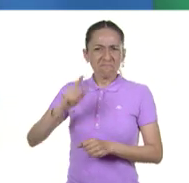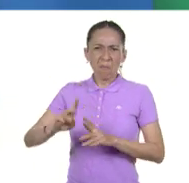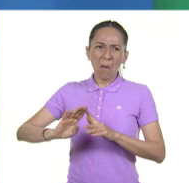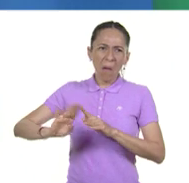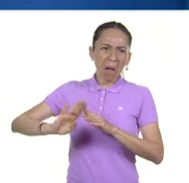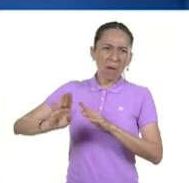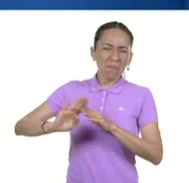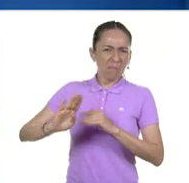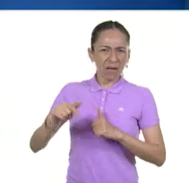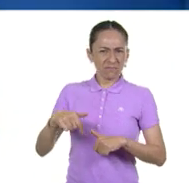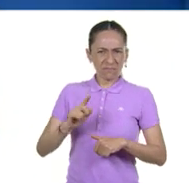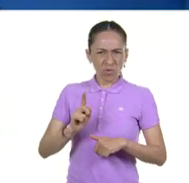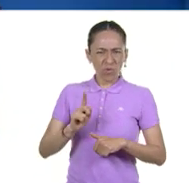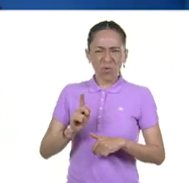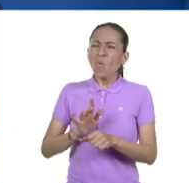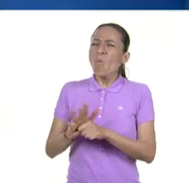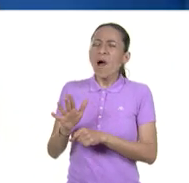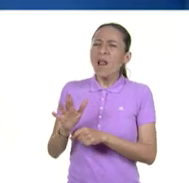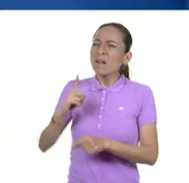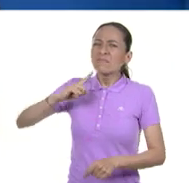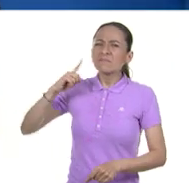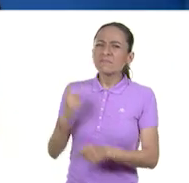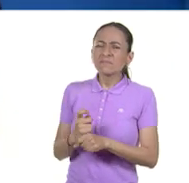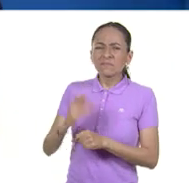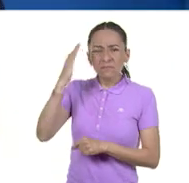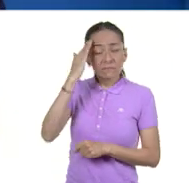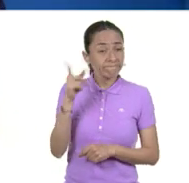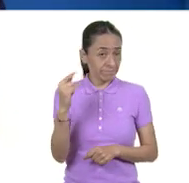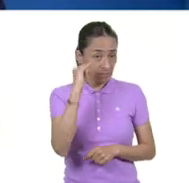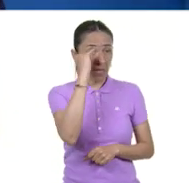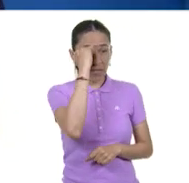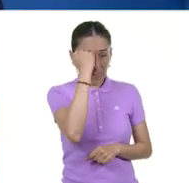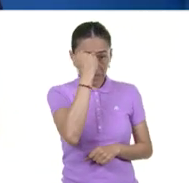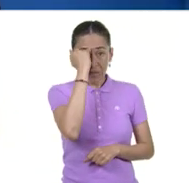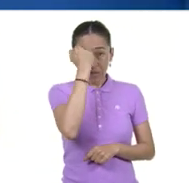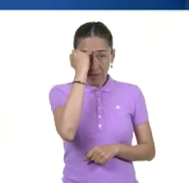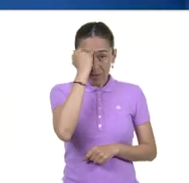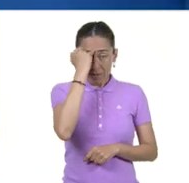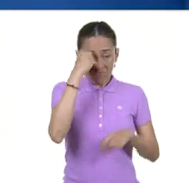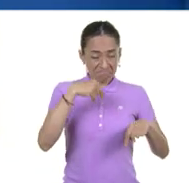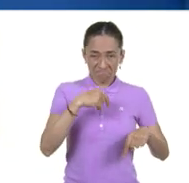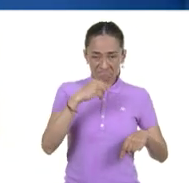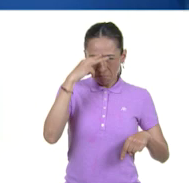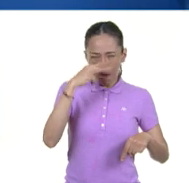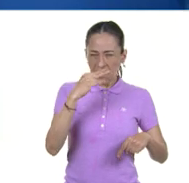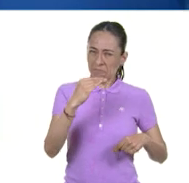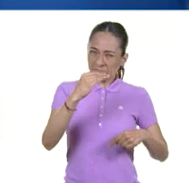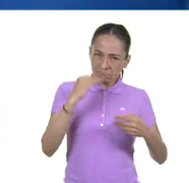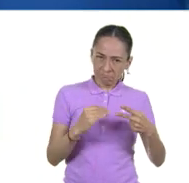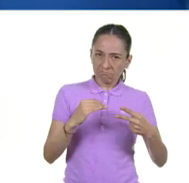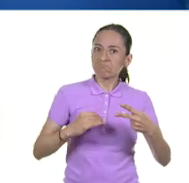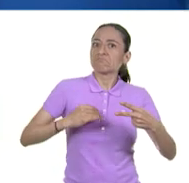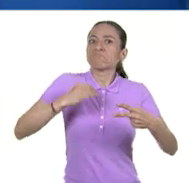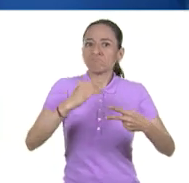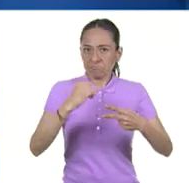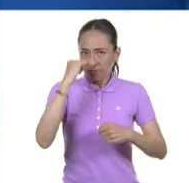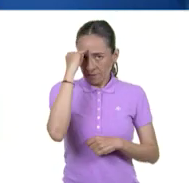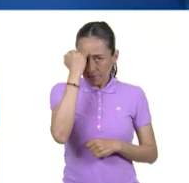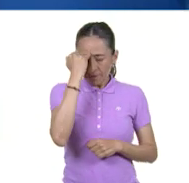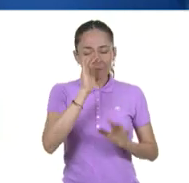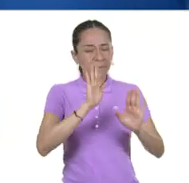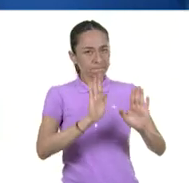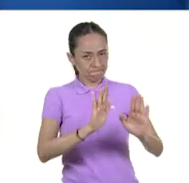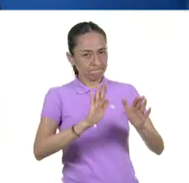entonces? India. Este país tiene más emigrantes que México. Sin embargo, permíteme aclarar